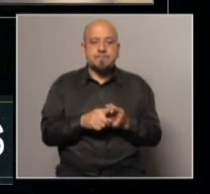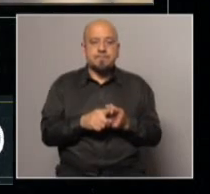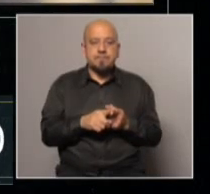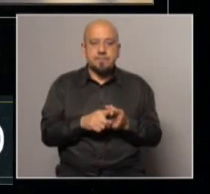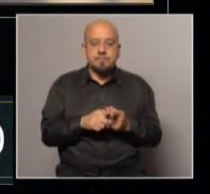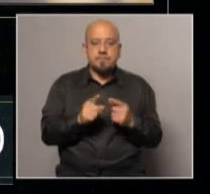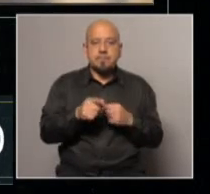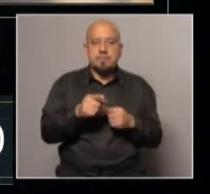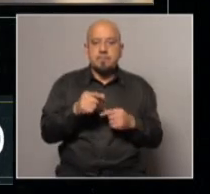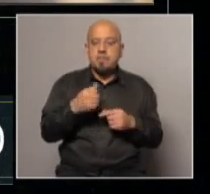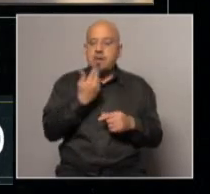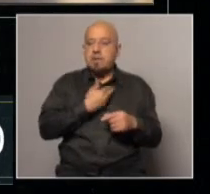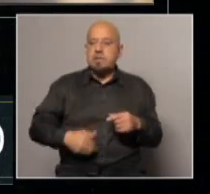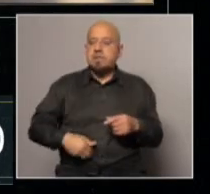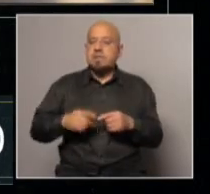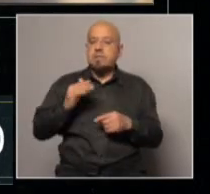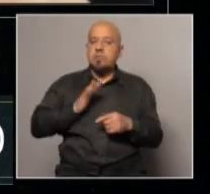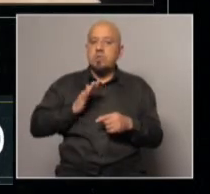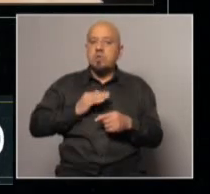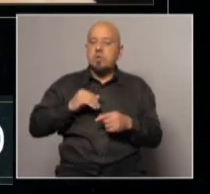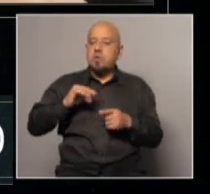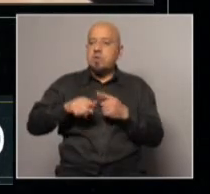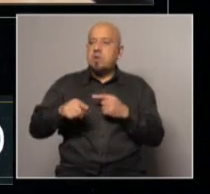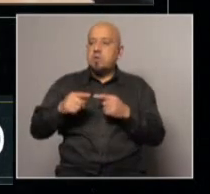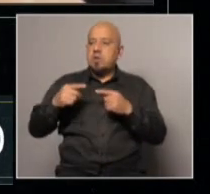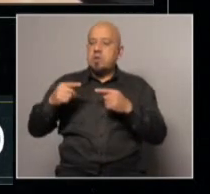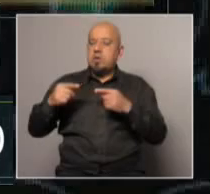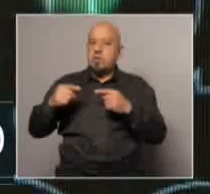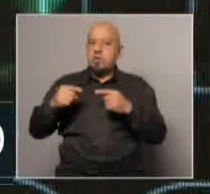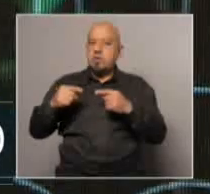Galcerano, que es la presidenta de la Sociedad Uruguaya de